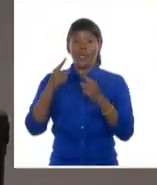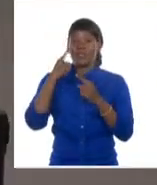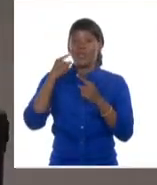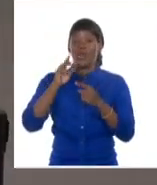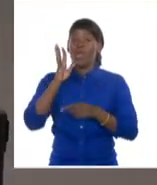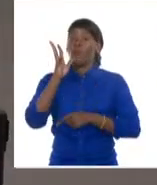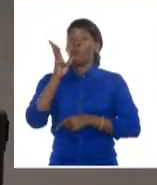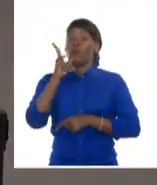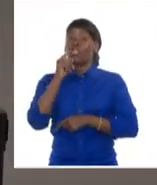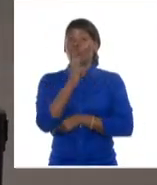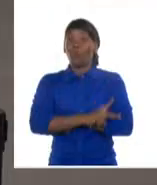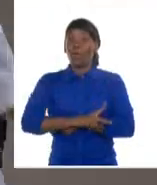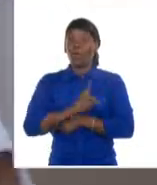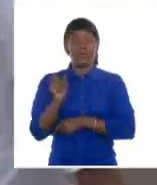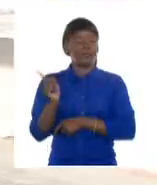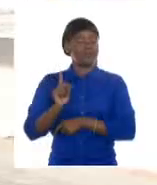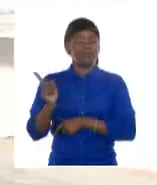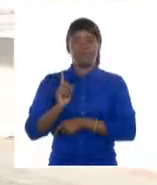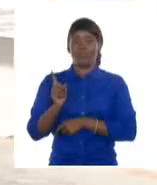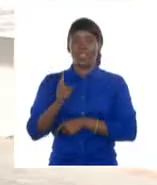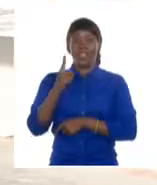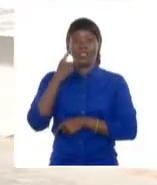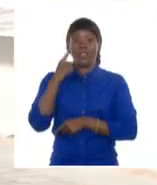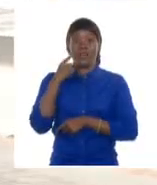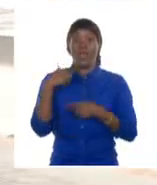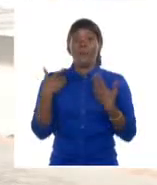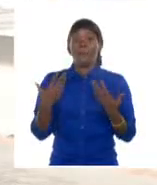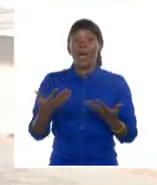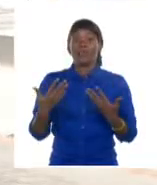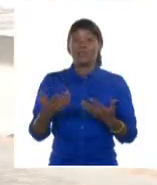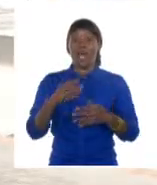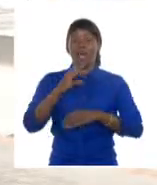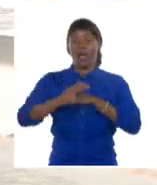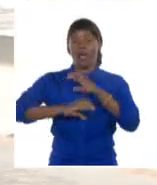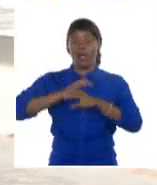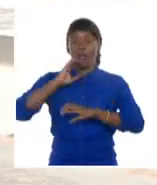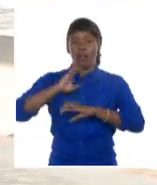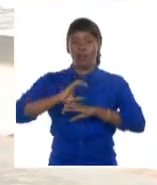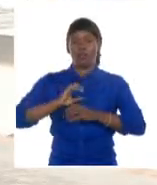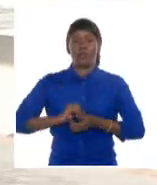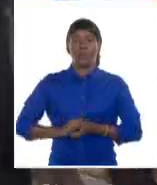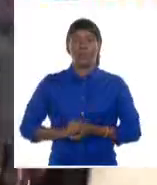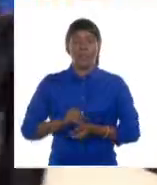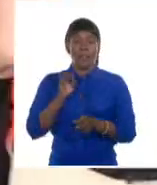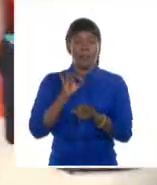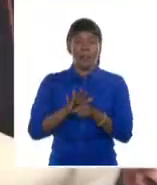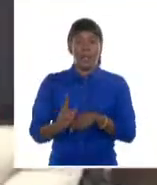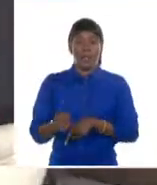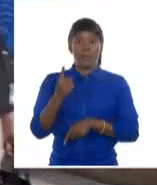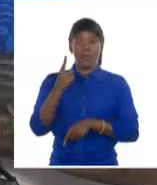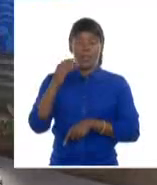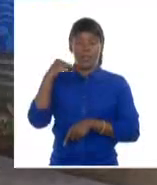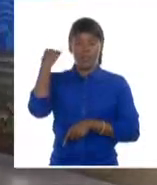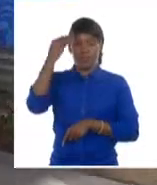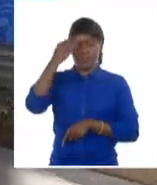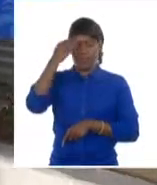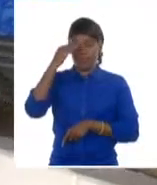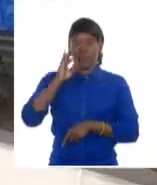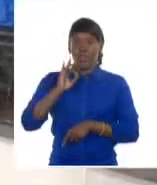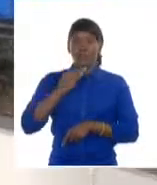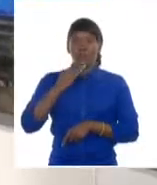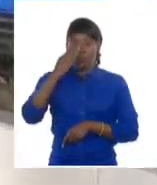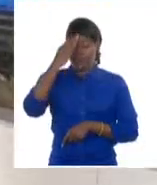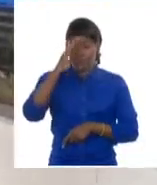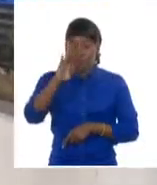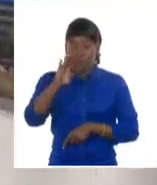y pujante economía. La capital del emirato de igual nombre y principal urbe de los Emiratos Árabes Unidos acoge la 28ª